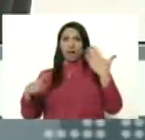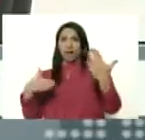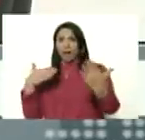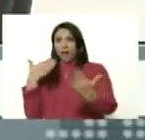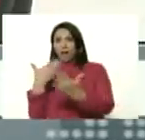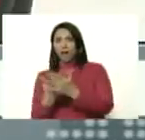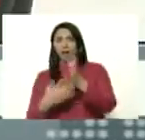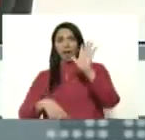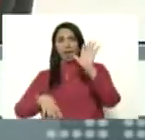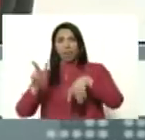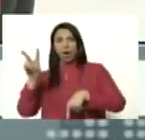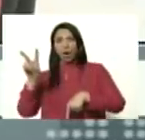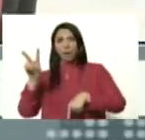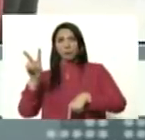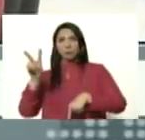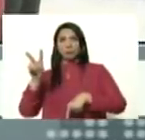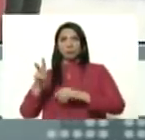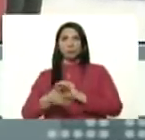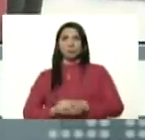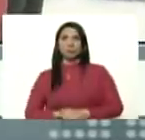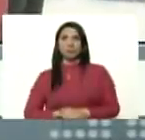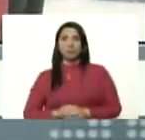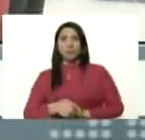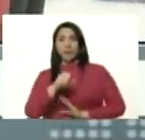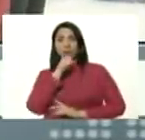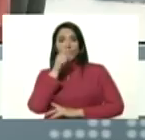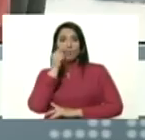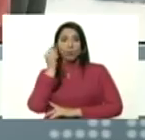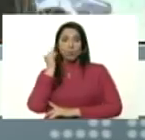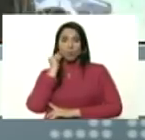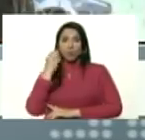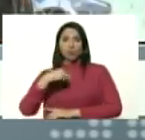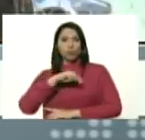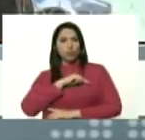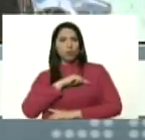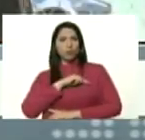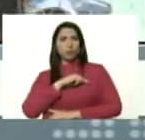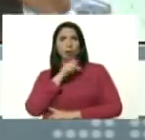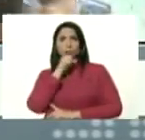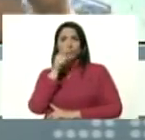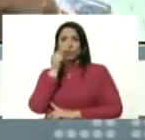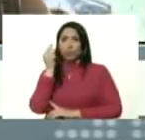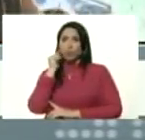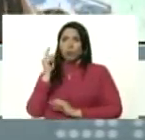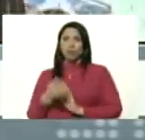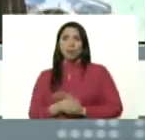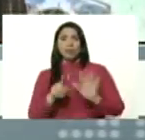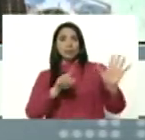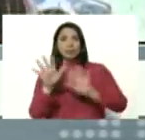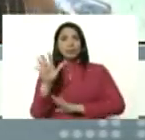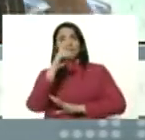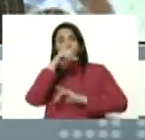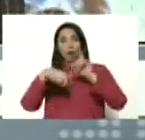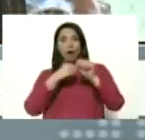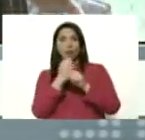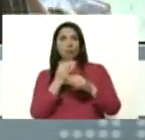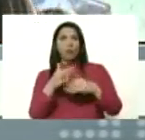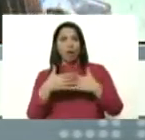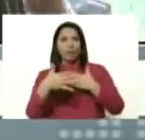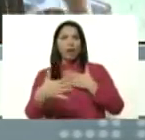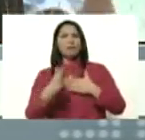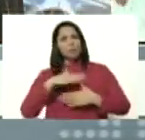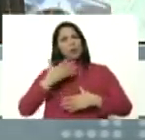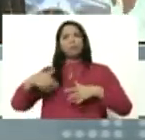a 12 del mediodía, los adultos mayores, nuestros abuelos y abuelas, de 65 años en adelante, salir a